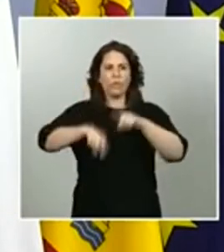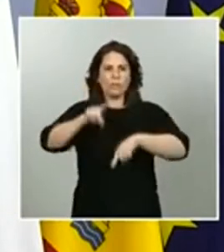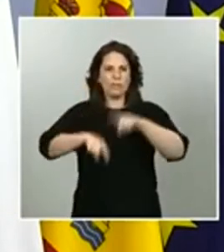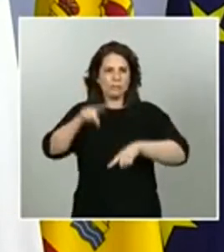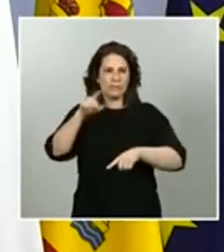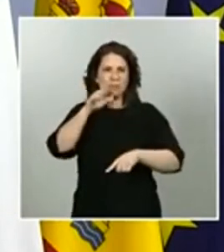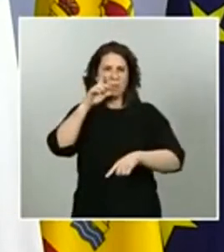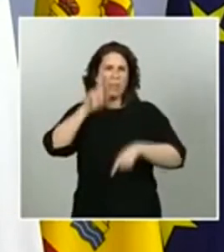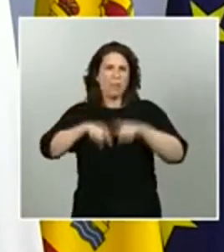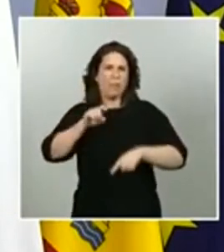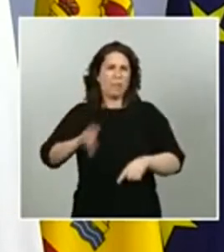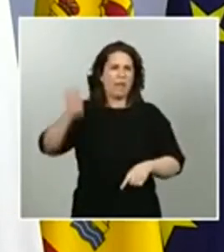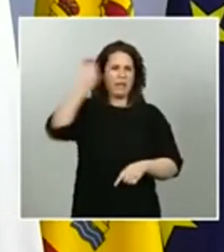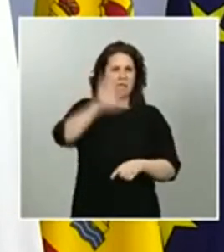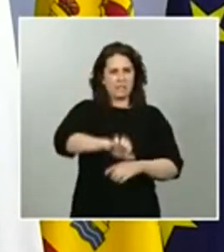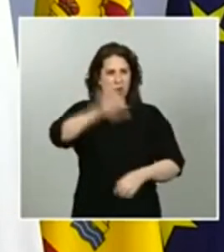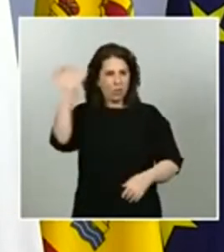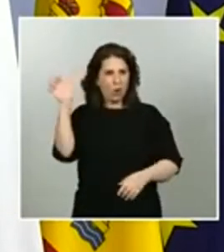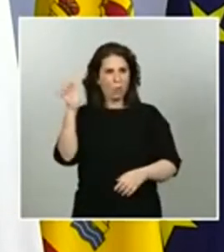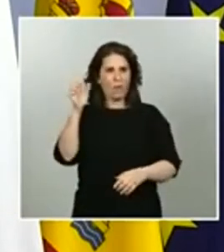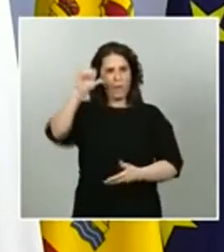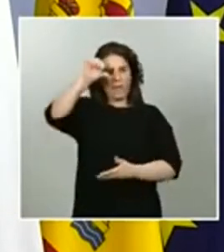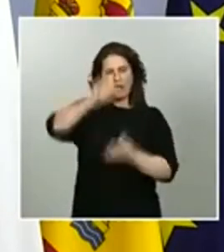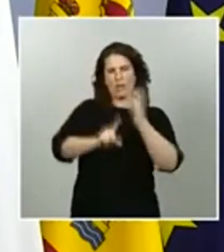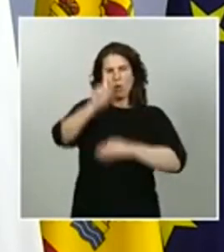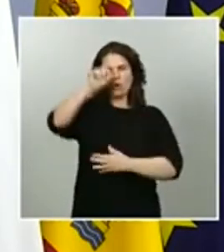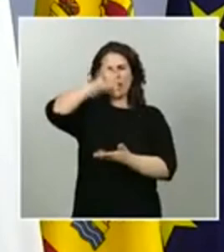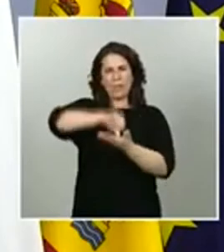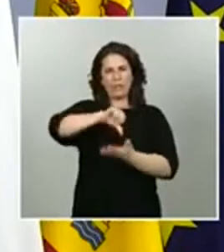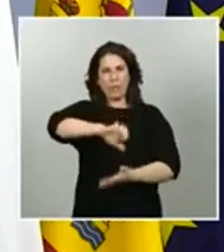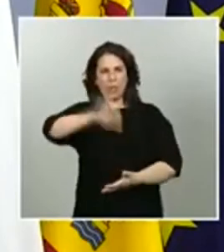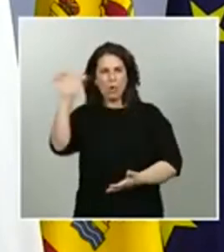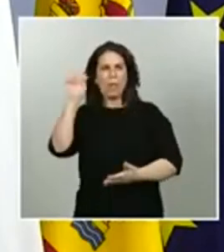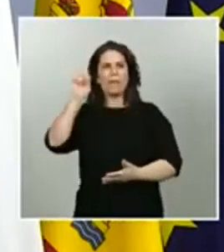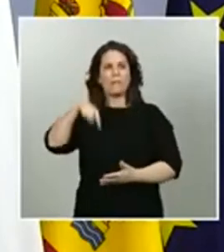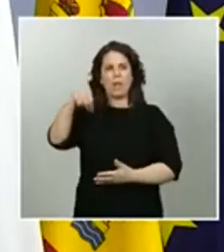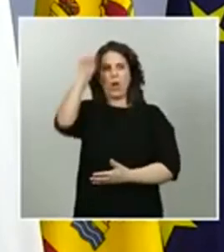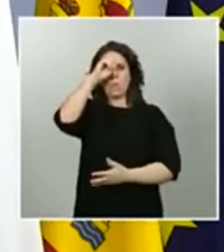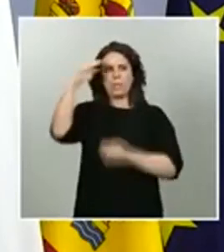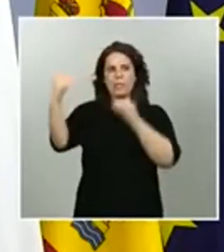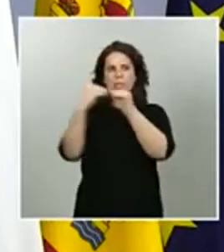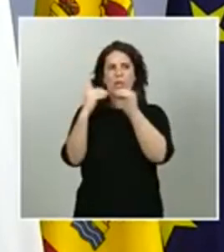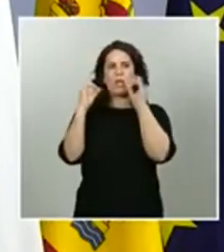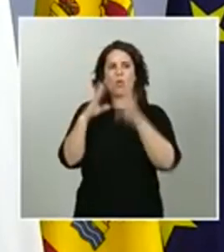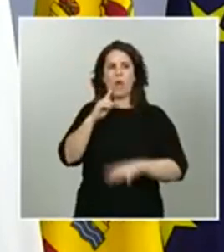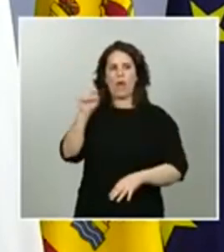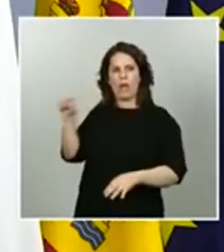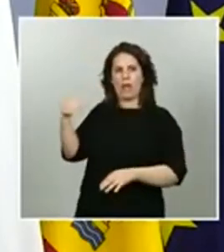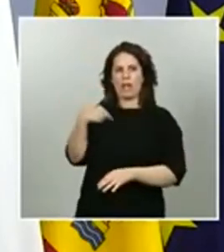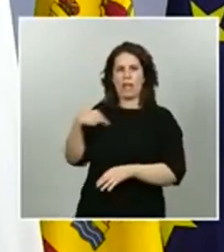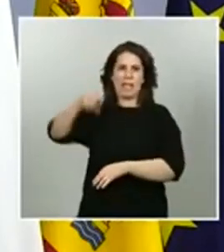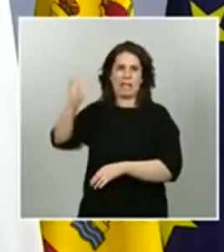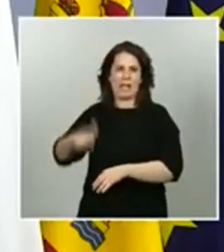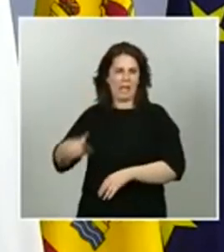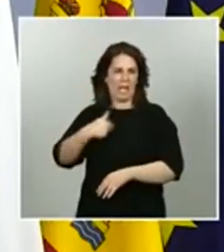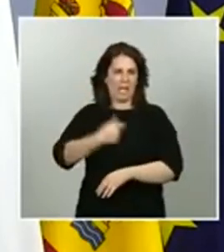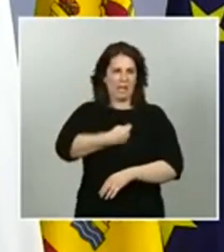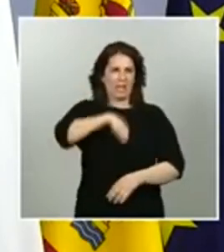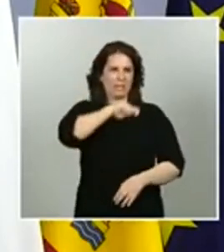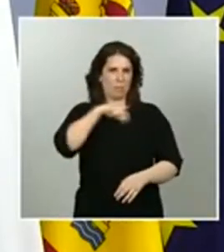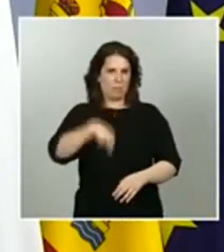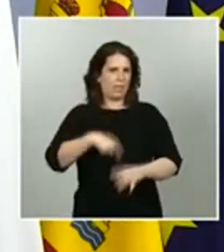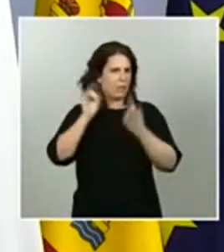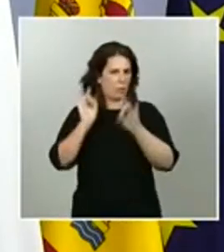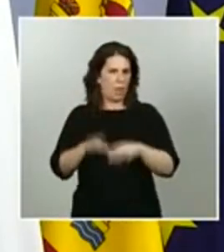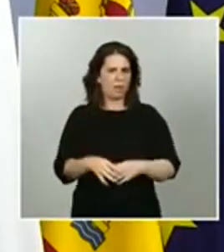Europa, en el norte, centroeuropeos, que comparten también la visión que estamos compartiendo el gobierno italiano y el gobierno español. En segundo